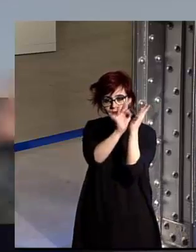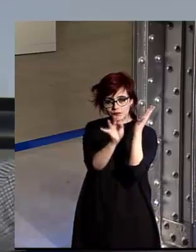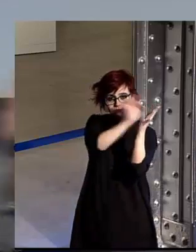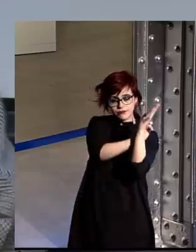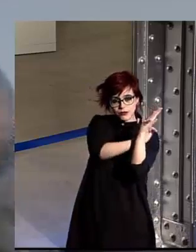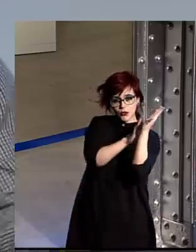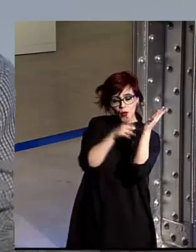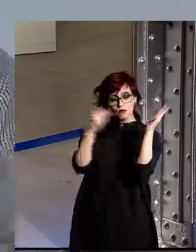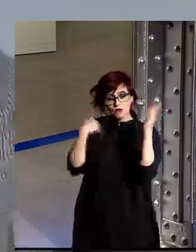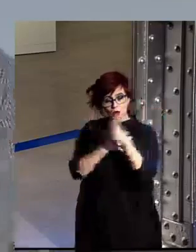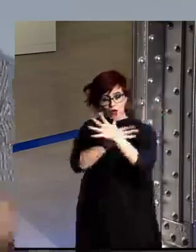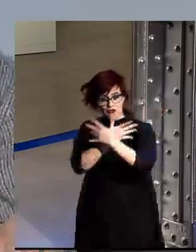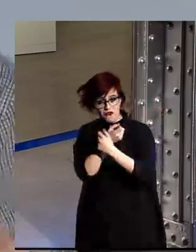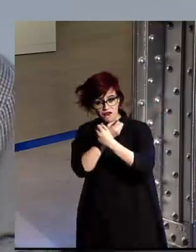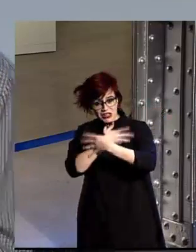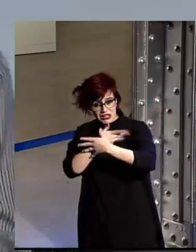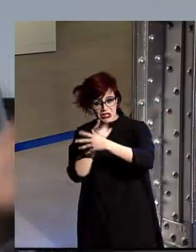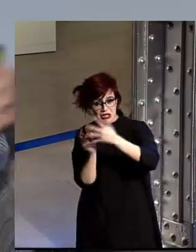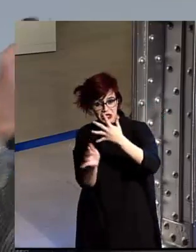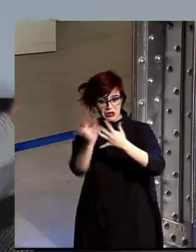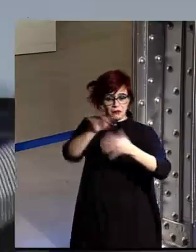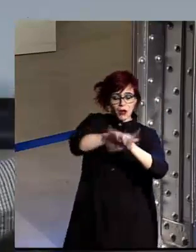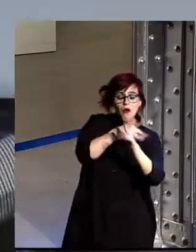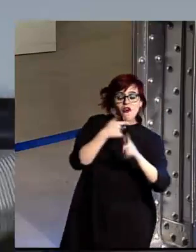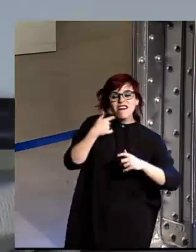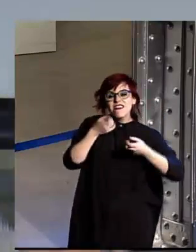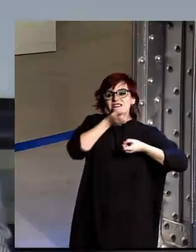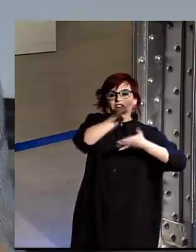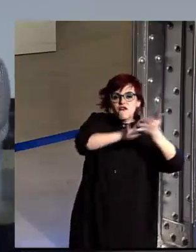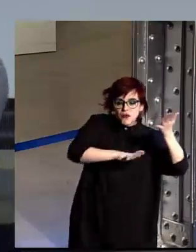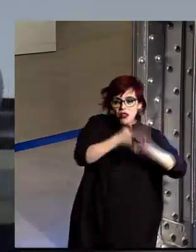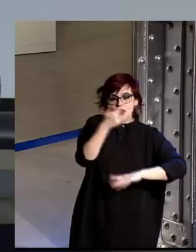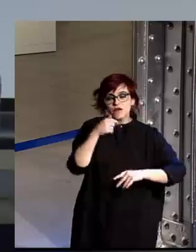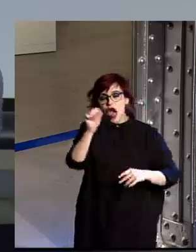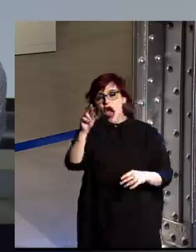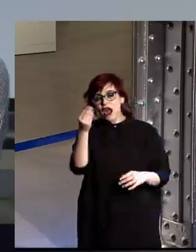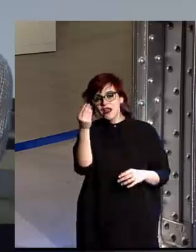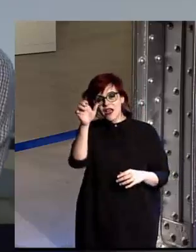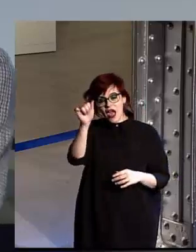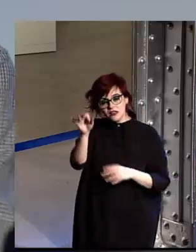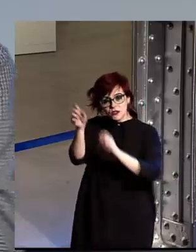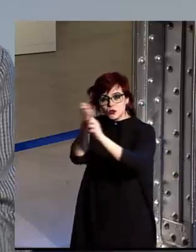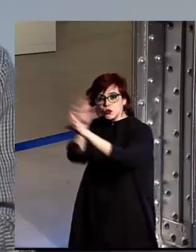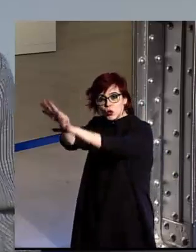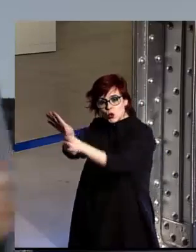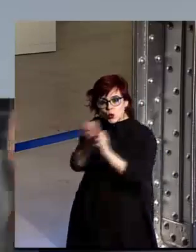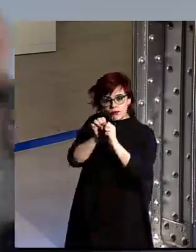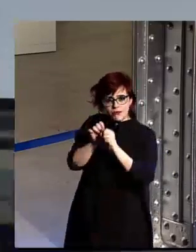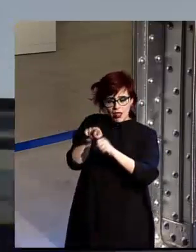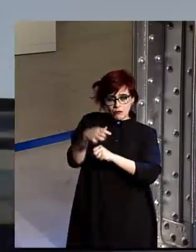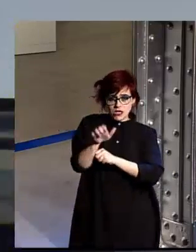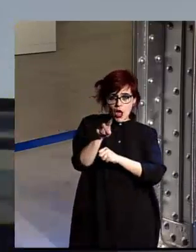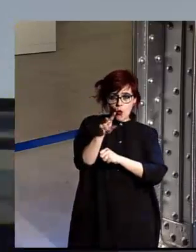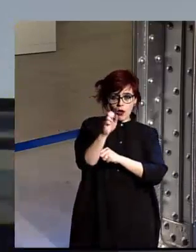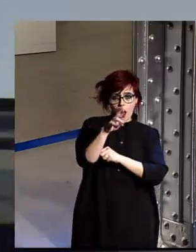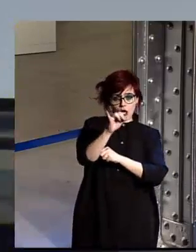eucaria, o que incluso van de unos dominios a otros. Es decir, cogen información genética, por ejemplo, de arqueas y la llevan a eucariotas. Los principales protagonistas